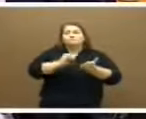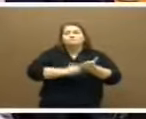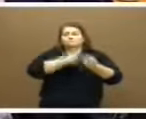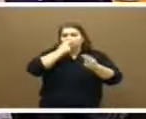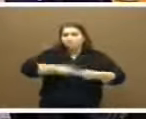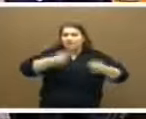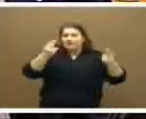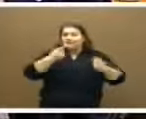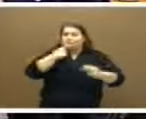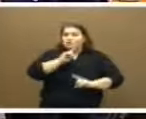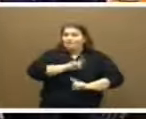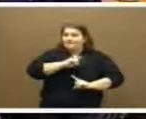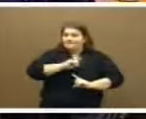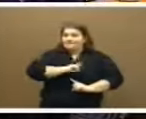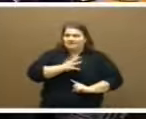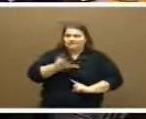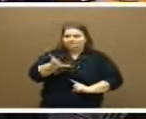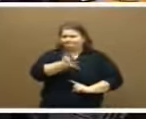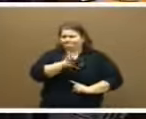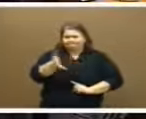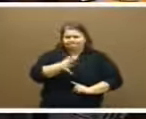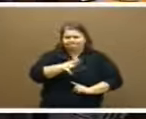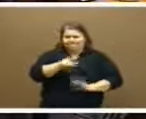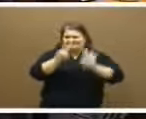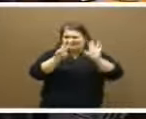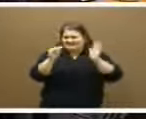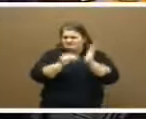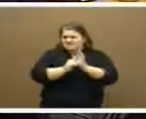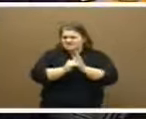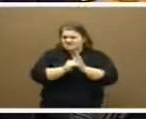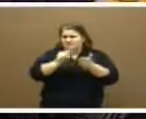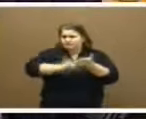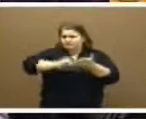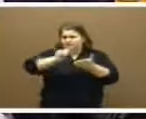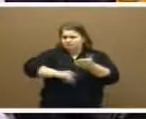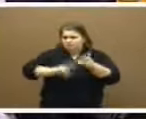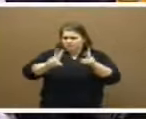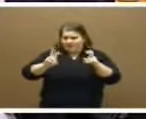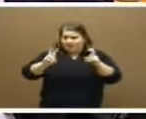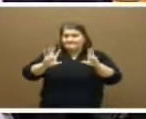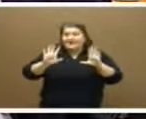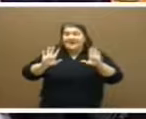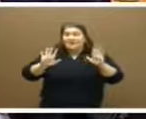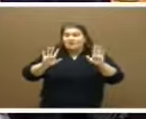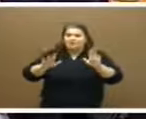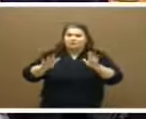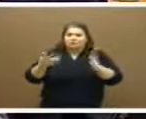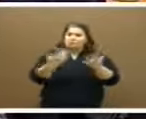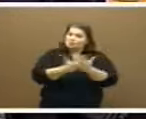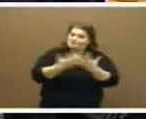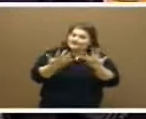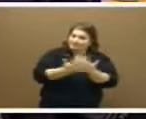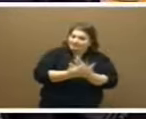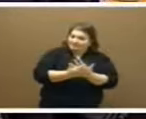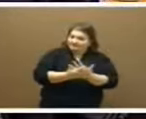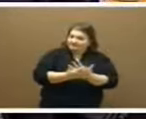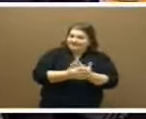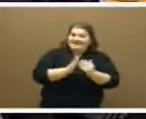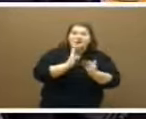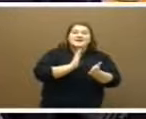que en el mes de noviembre se ha concretado en torno a unas 7.000 contrataciones Y mire, esa combinación de no